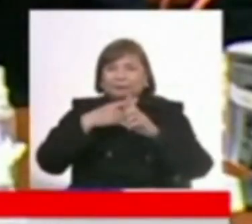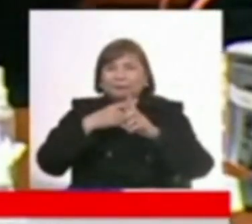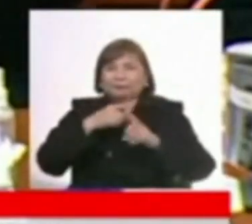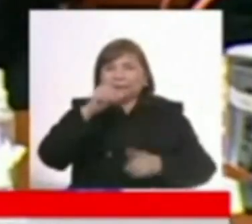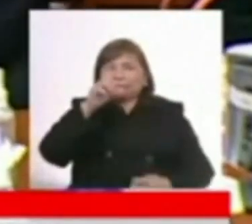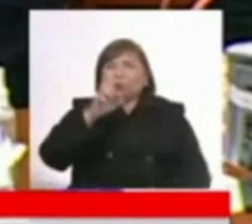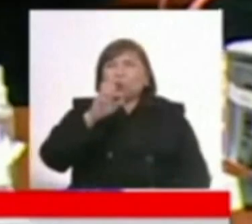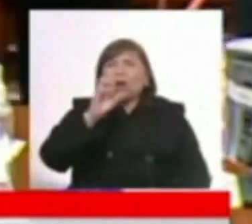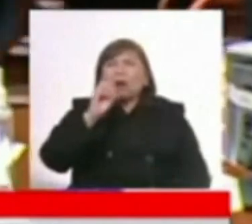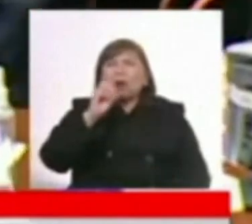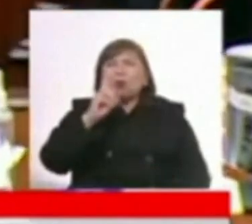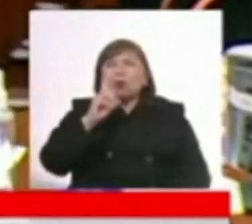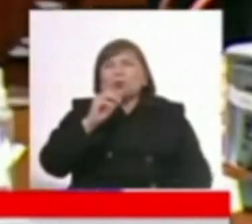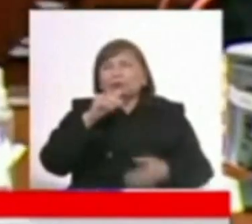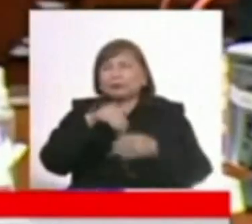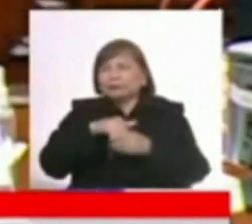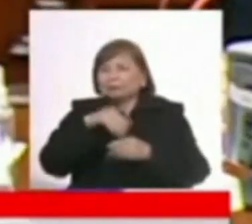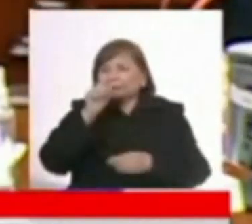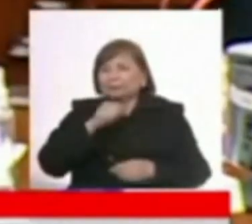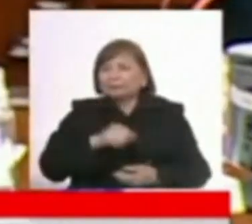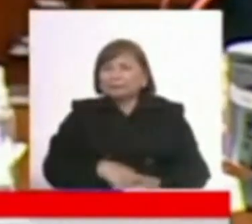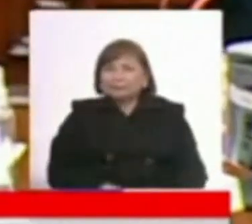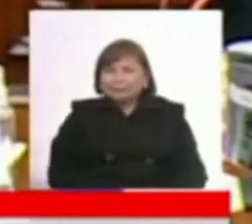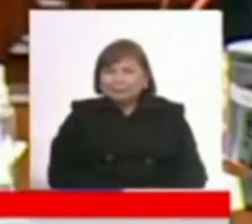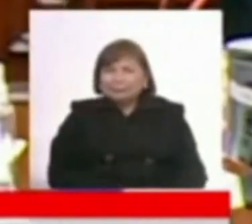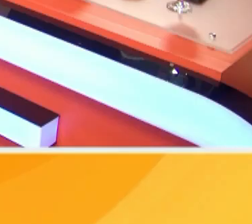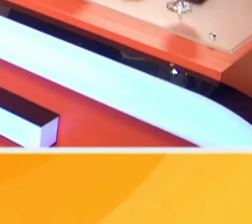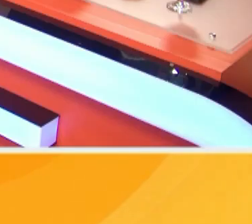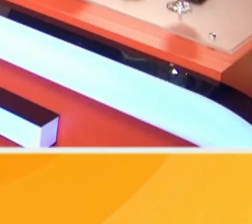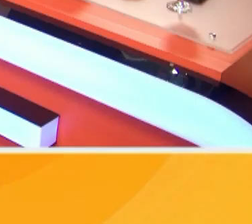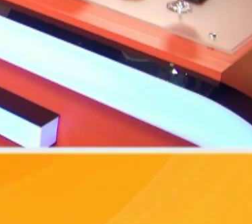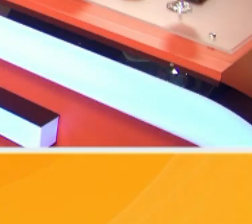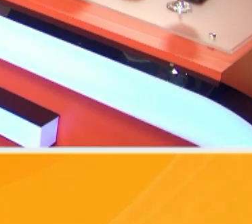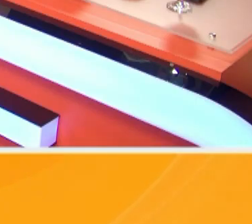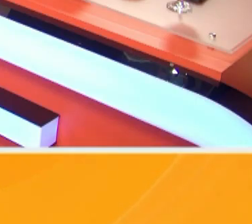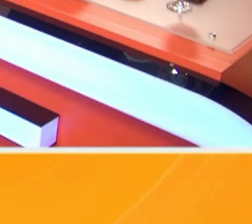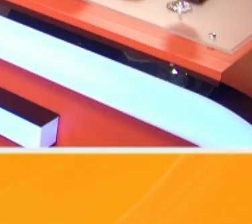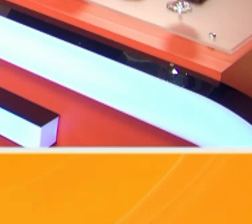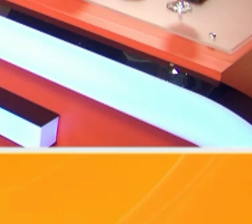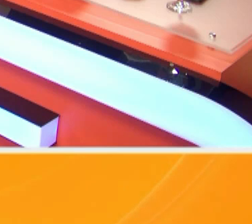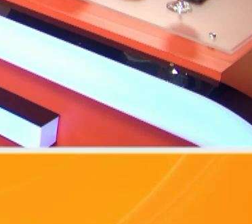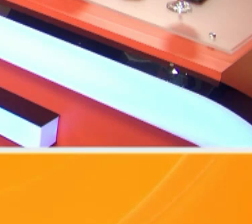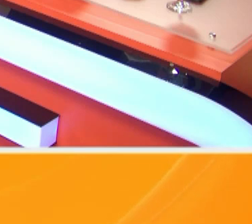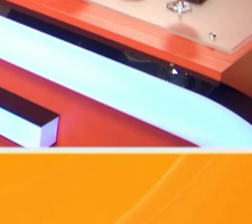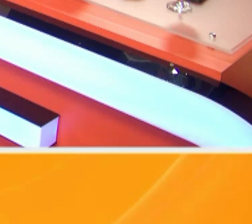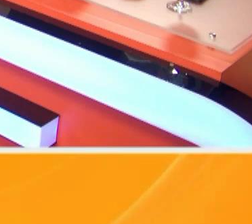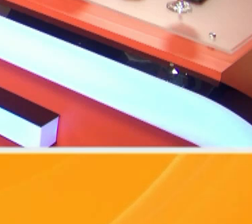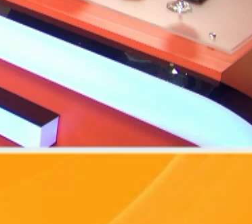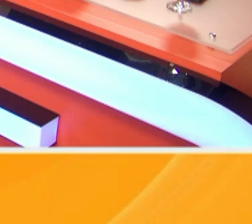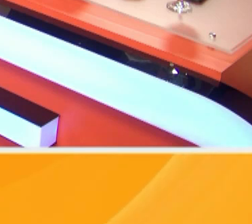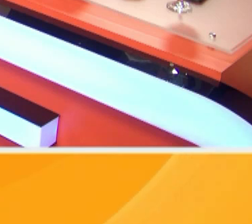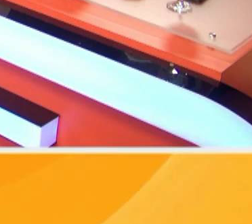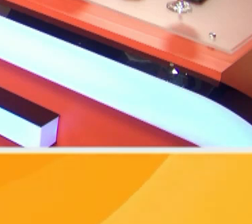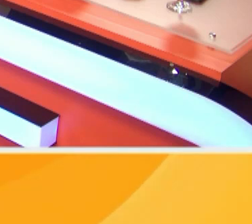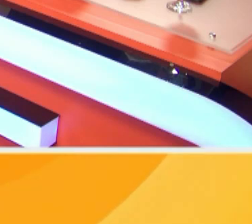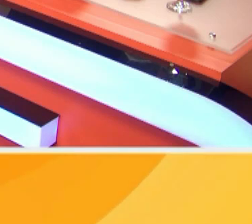el reto el reto que tiene el Perú es ver que va a ocurrir si termina el periodo con esta señora que yo pienso igual que Oscar